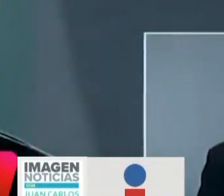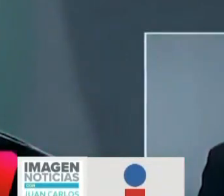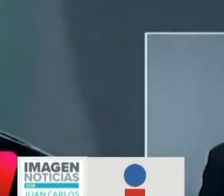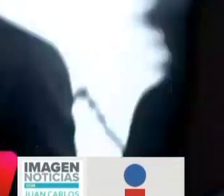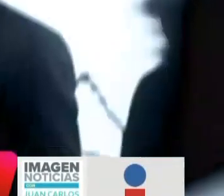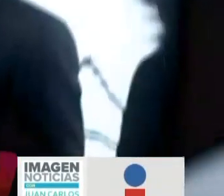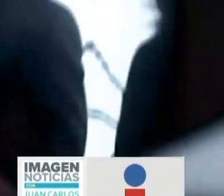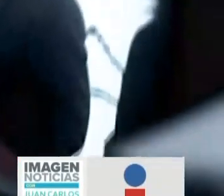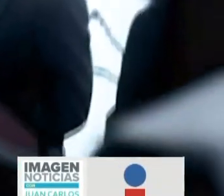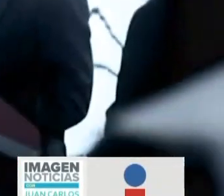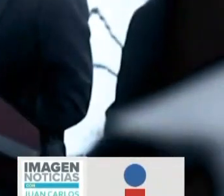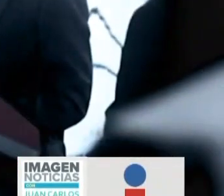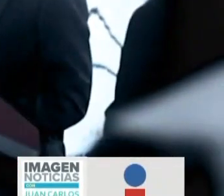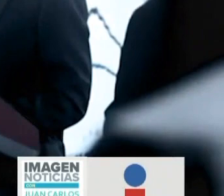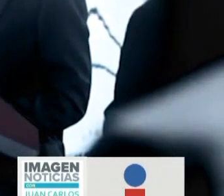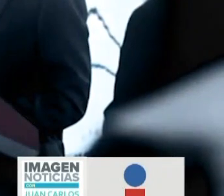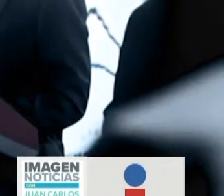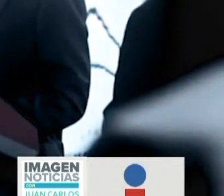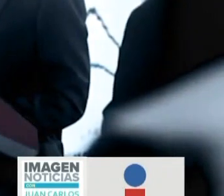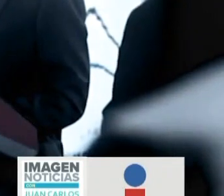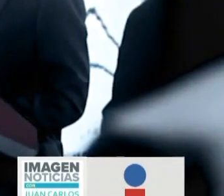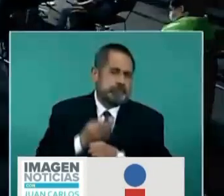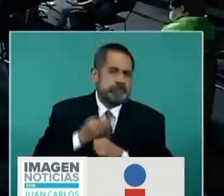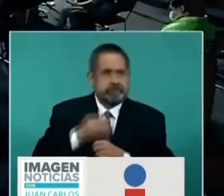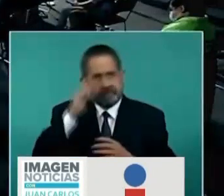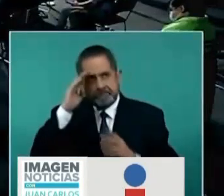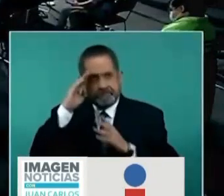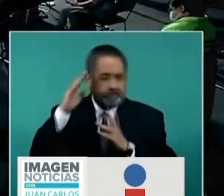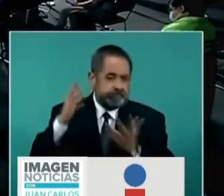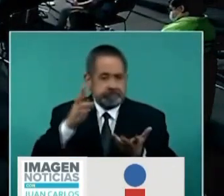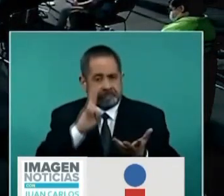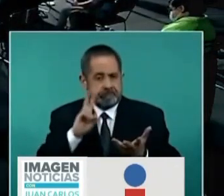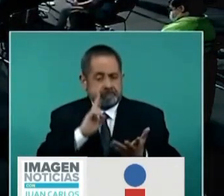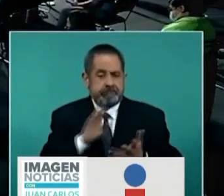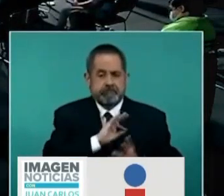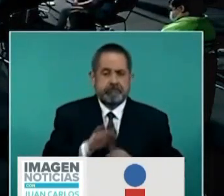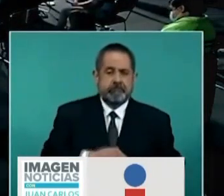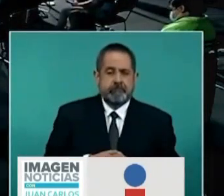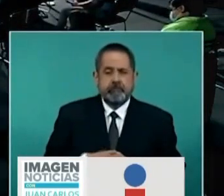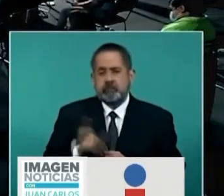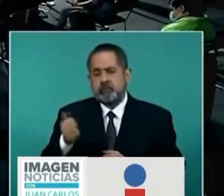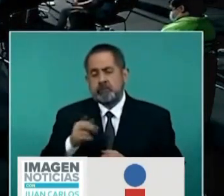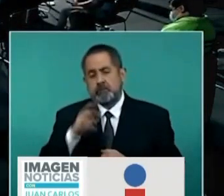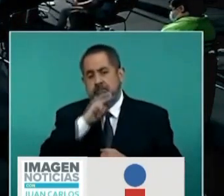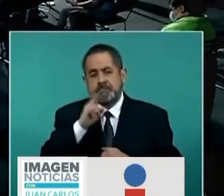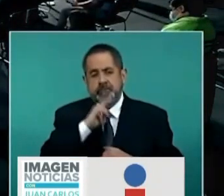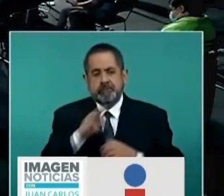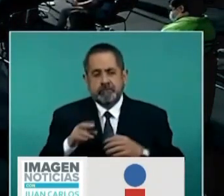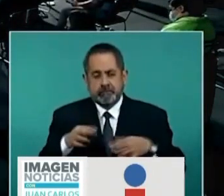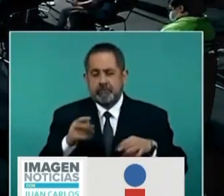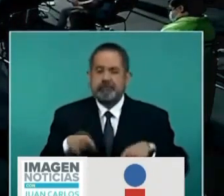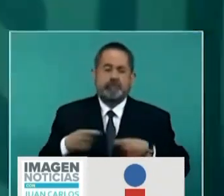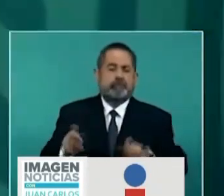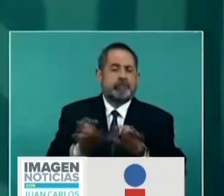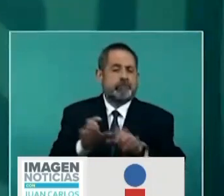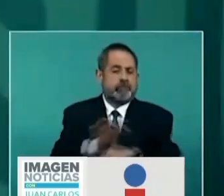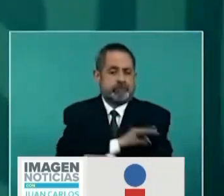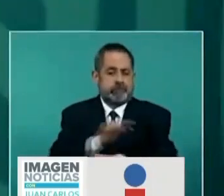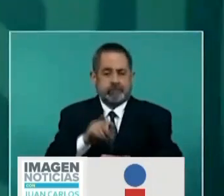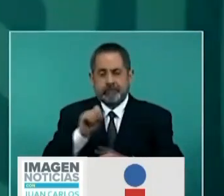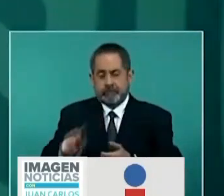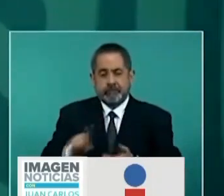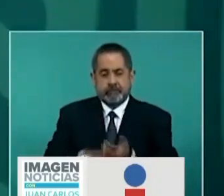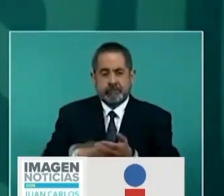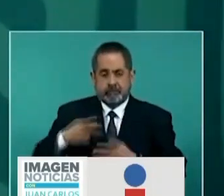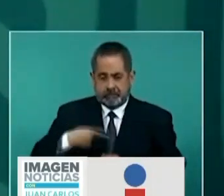pasada. Una posibilidad que estamos explorando es un mecanismo rápido de certificación en donde las